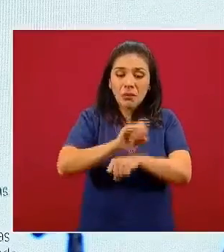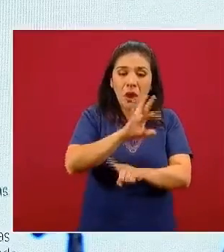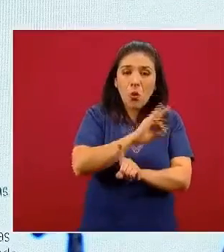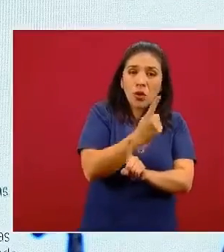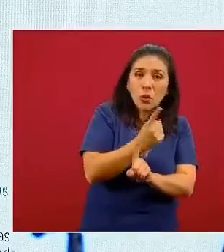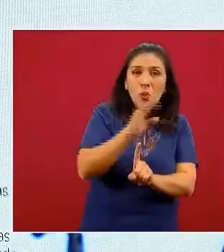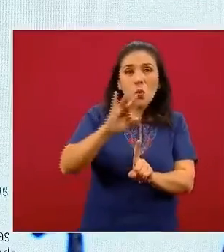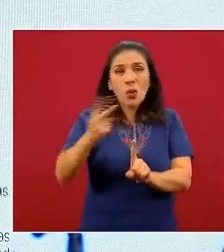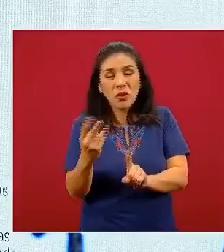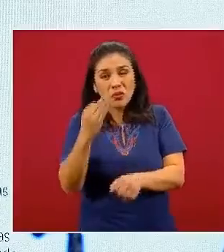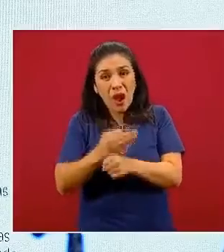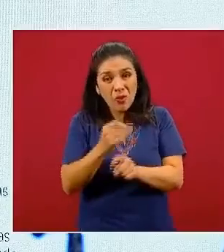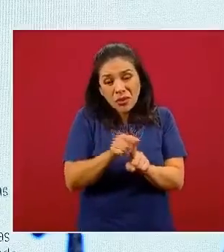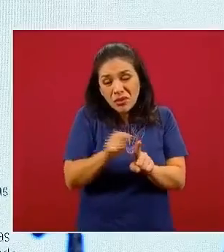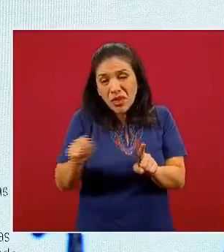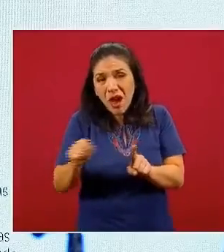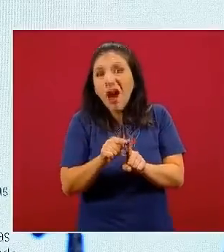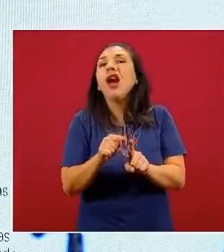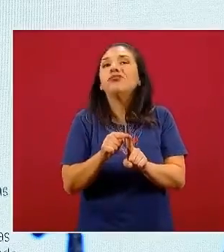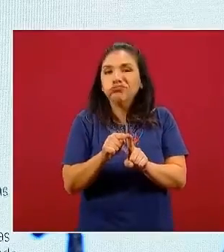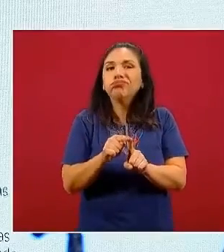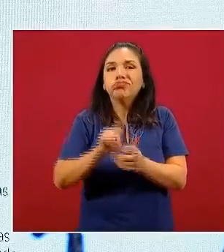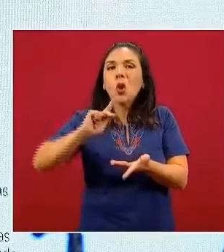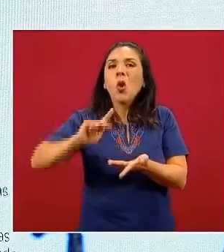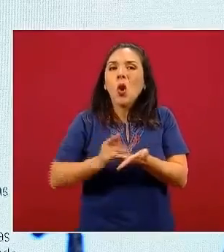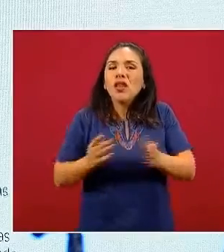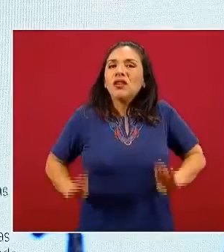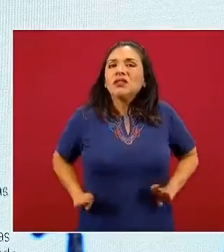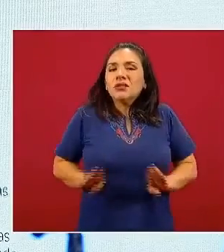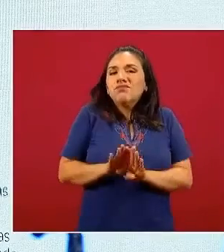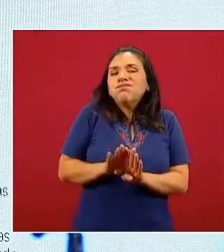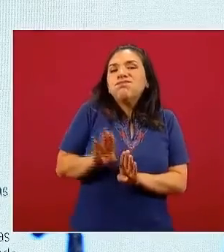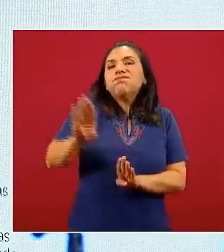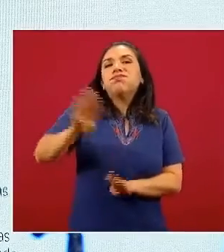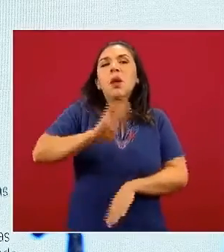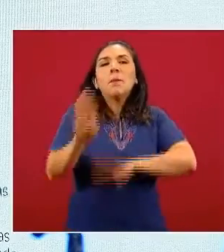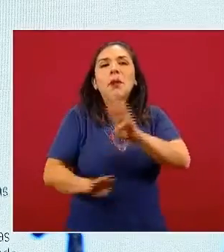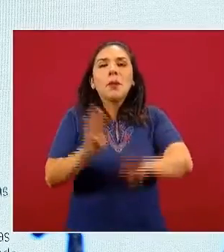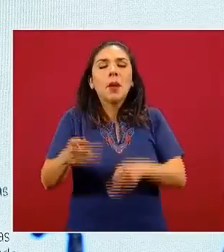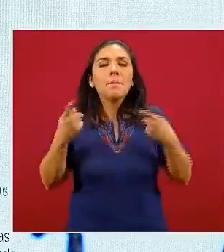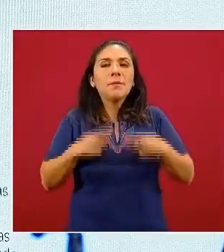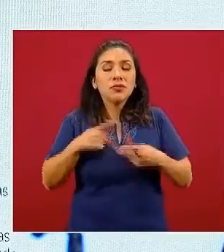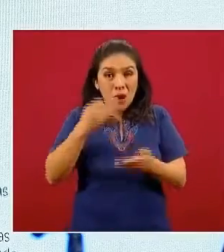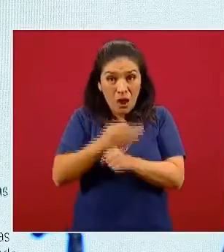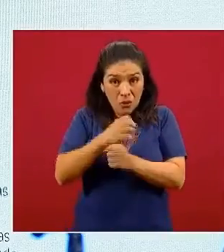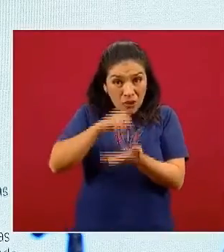y la 42, también la tendencia de las defunciones ha aumentado. En este momento